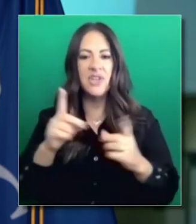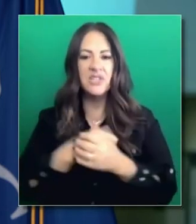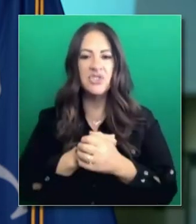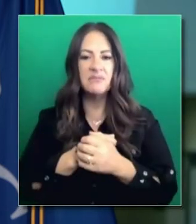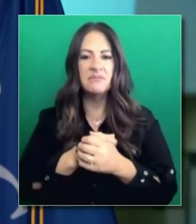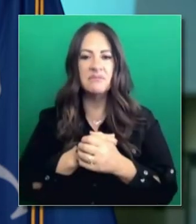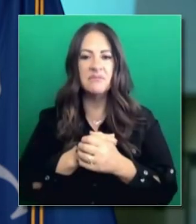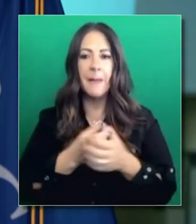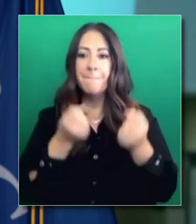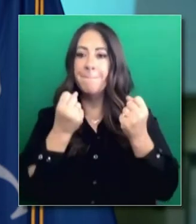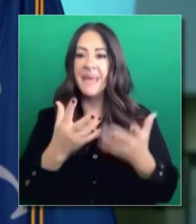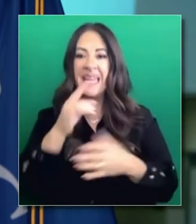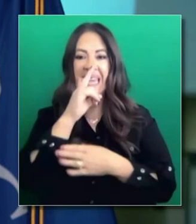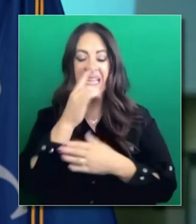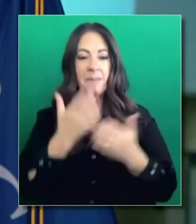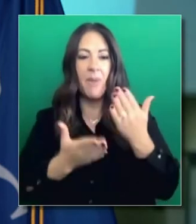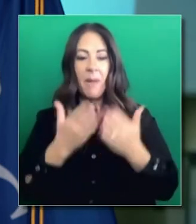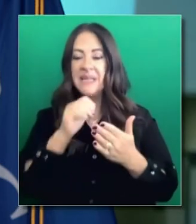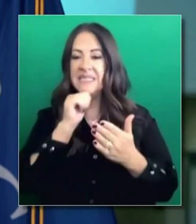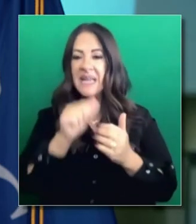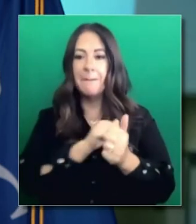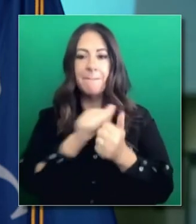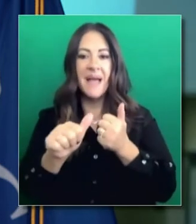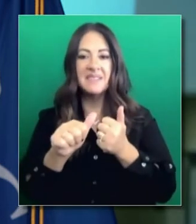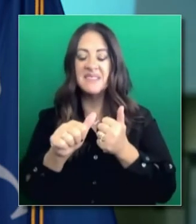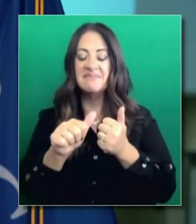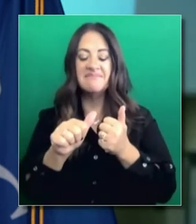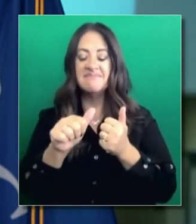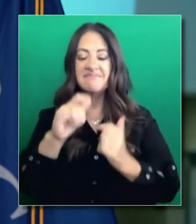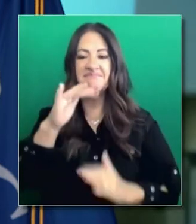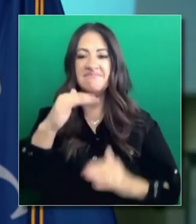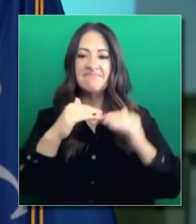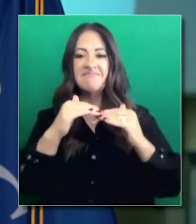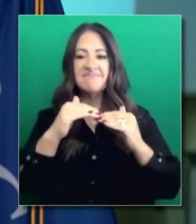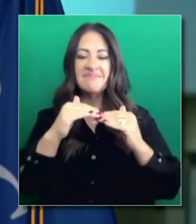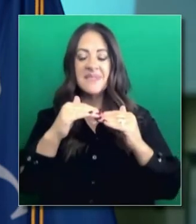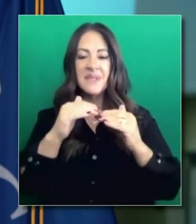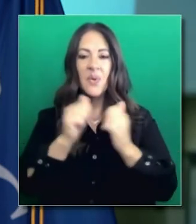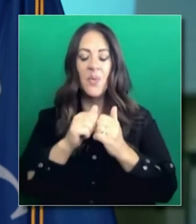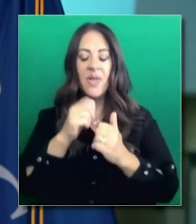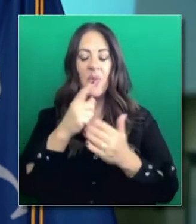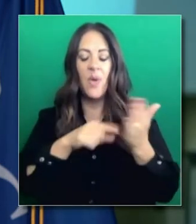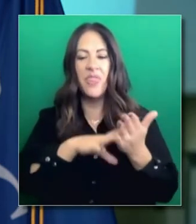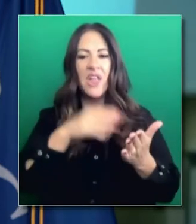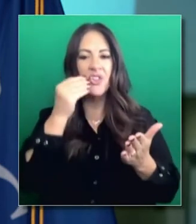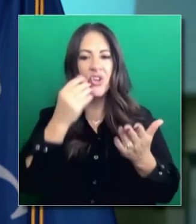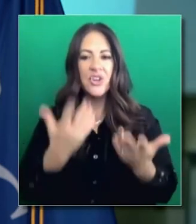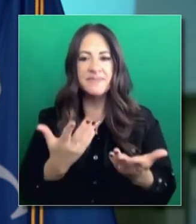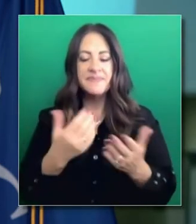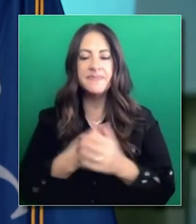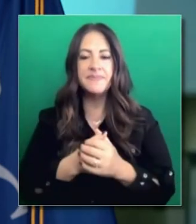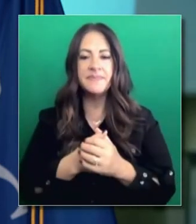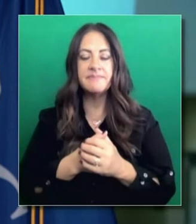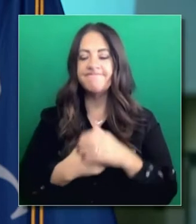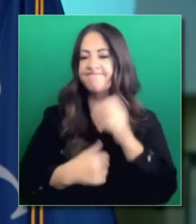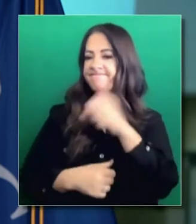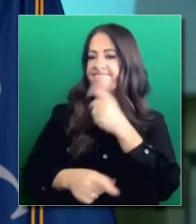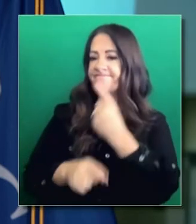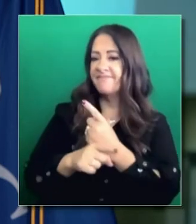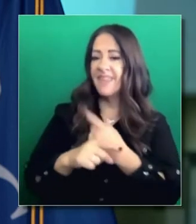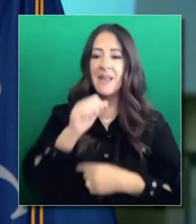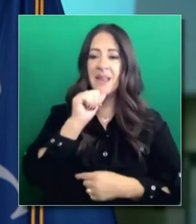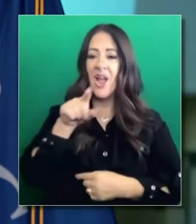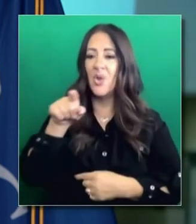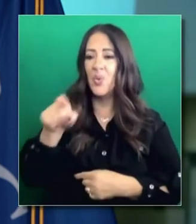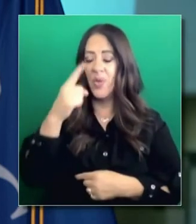¿Qué haremos para los chicos que no han podido tener esa instrucción? Es una muy buena pregunta. Como padre, yo también me pregunto